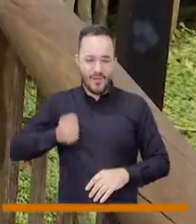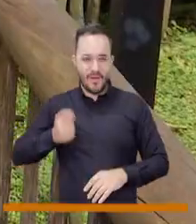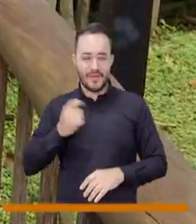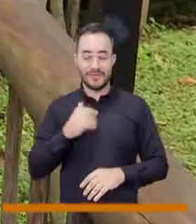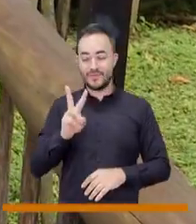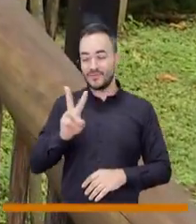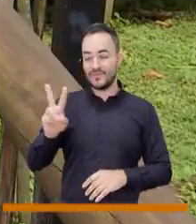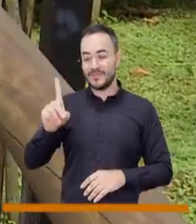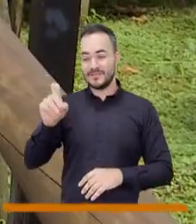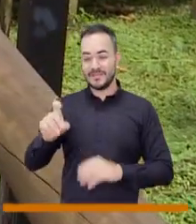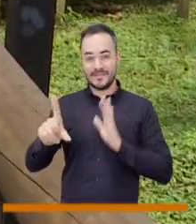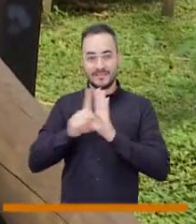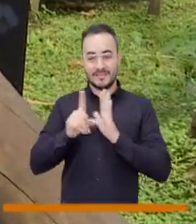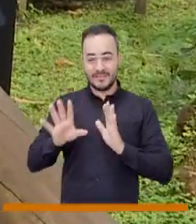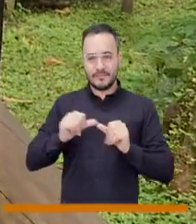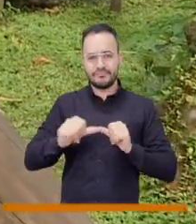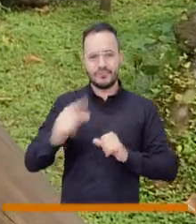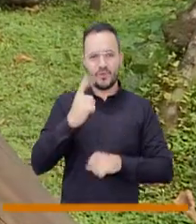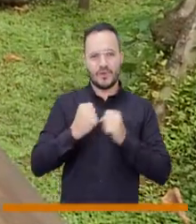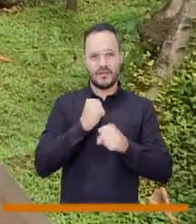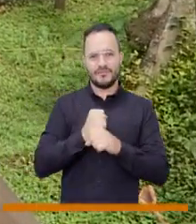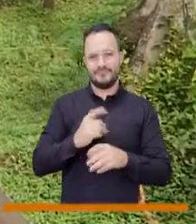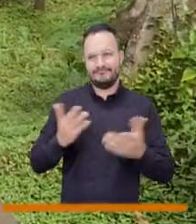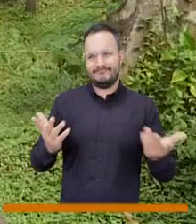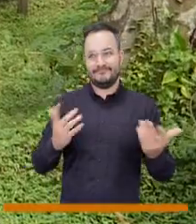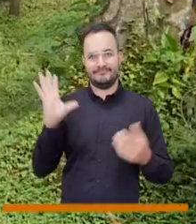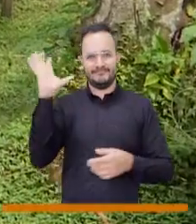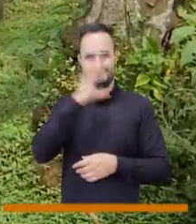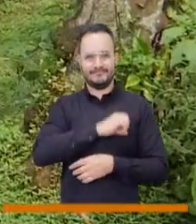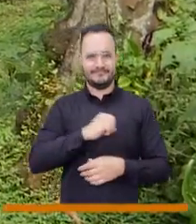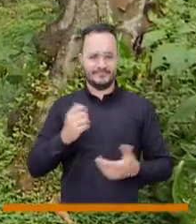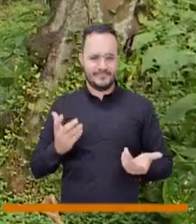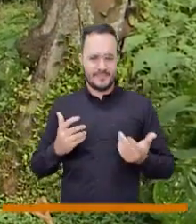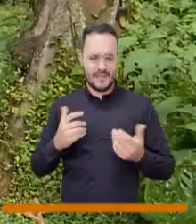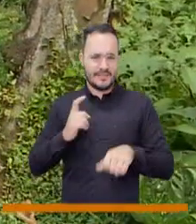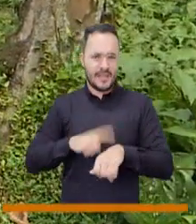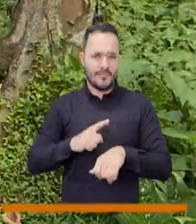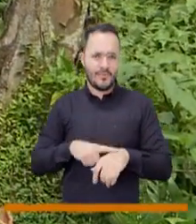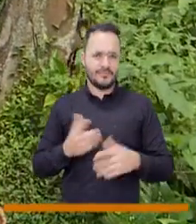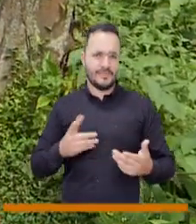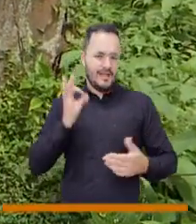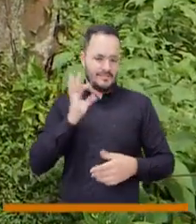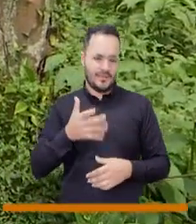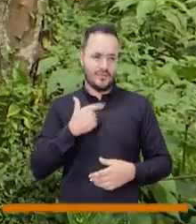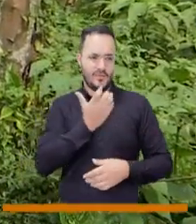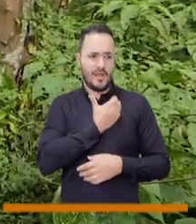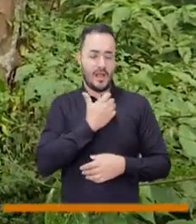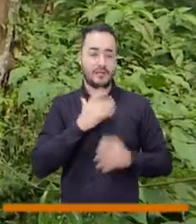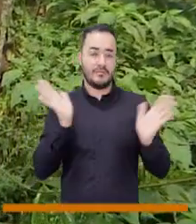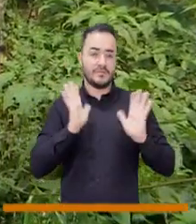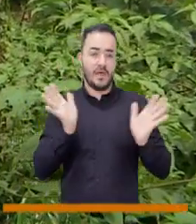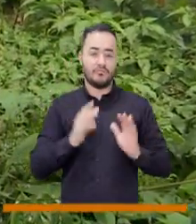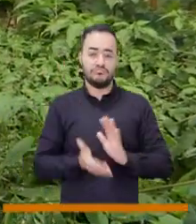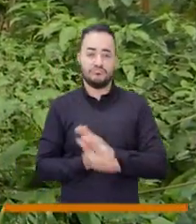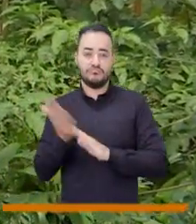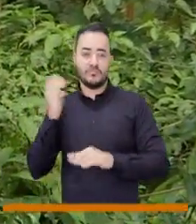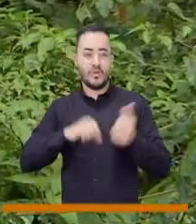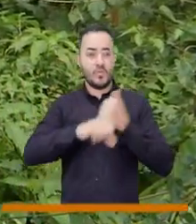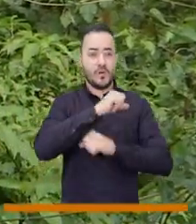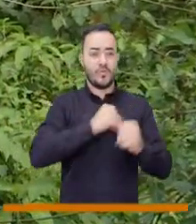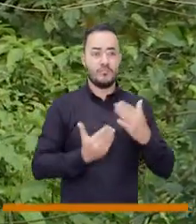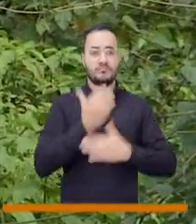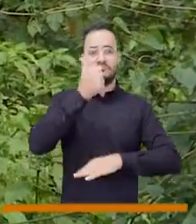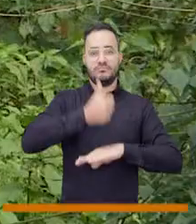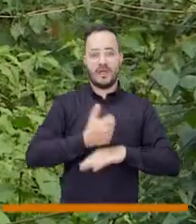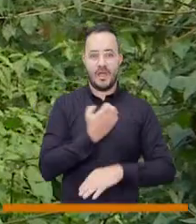Romero. El solo trámite de la ley 226 era un año, la cláusula se vencía en agosto. Eso claramente le iba a tocar a la próxima administración, el alcalde